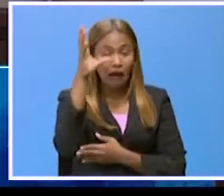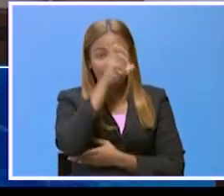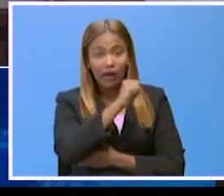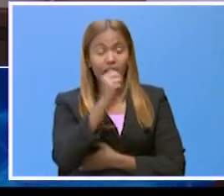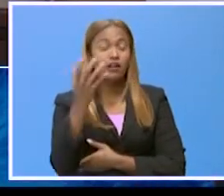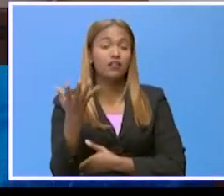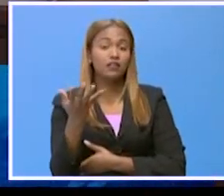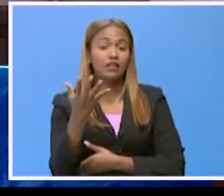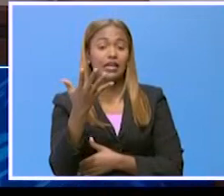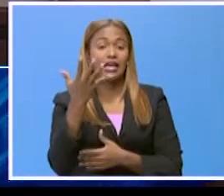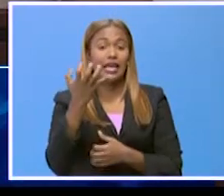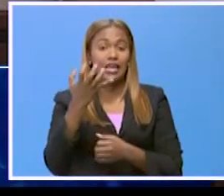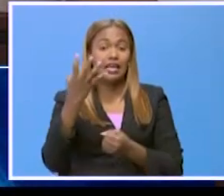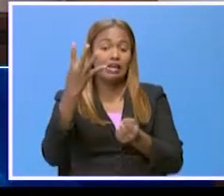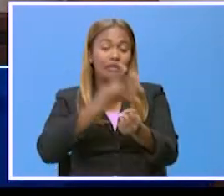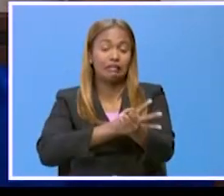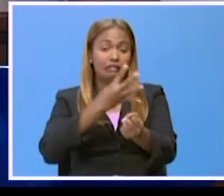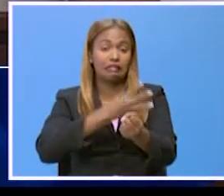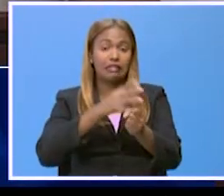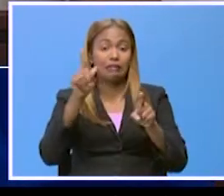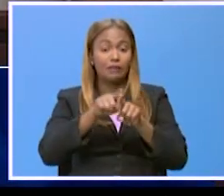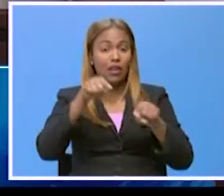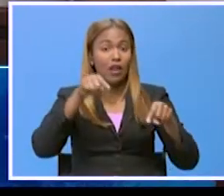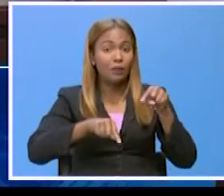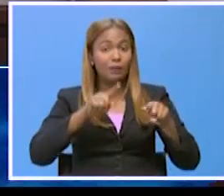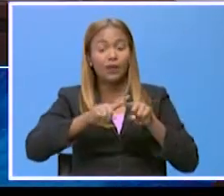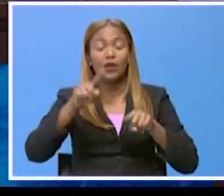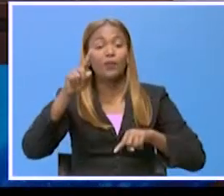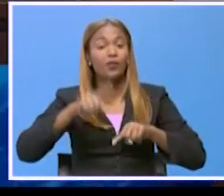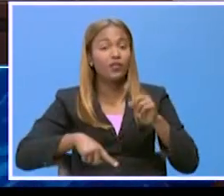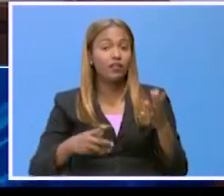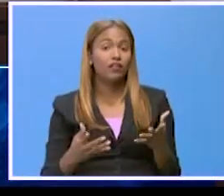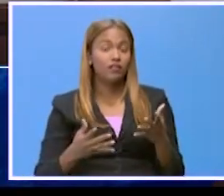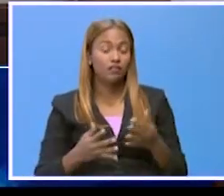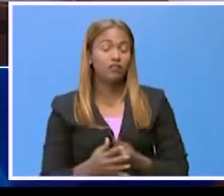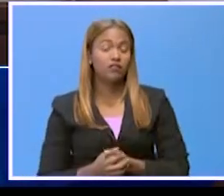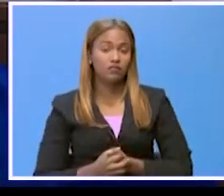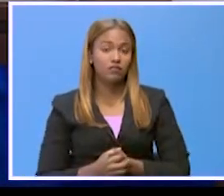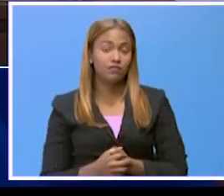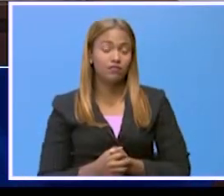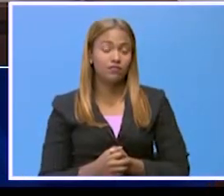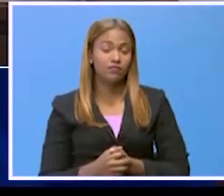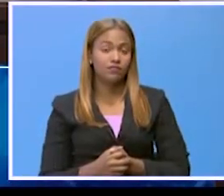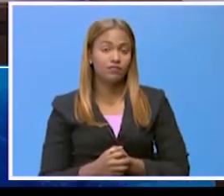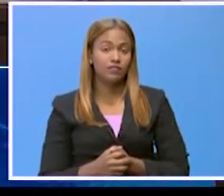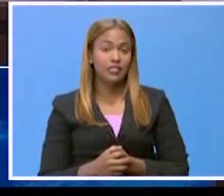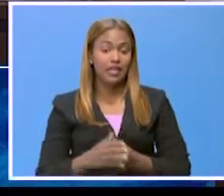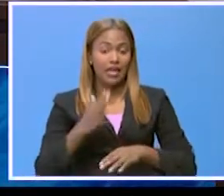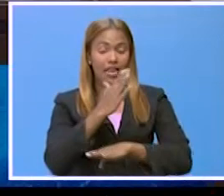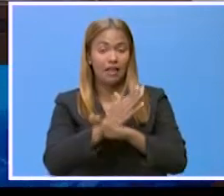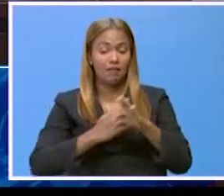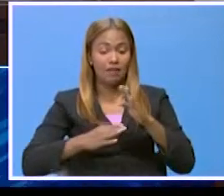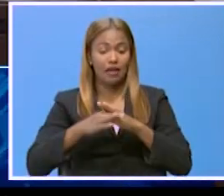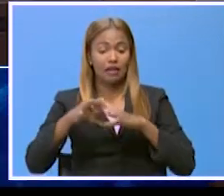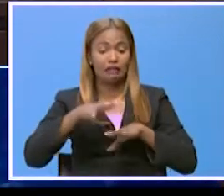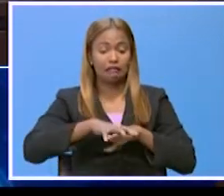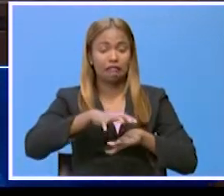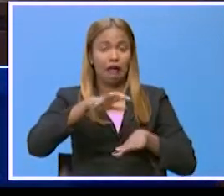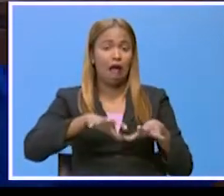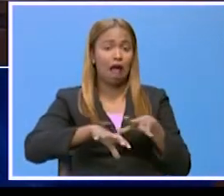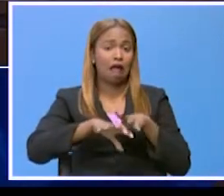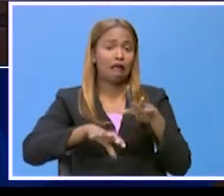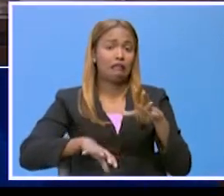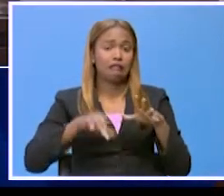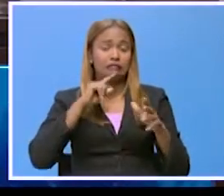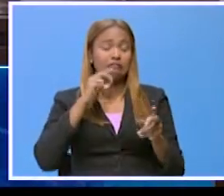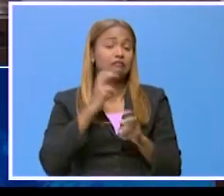el suelo hasta en los pies y no no podían las manos inflamadas una cosa de locura